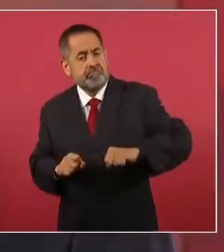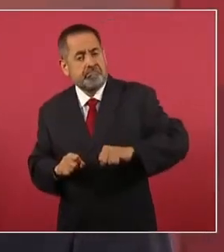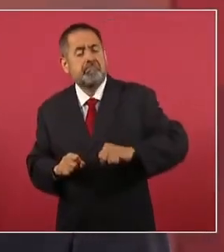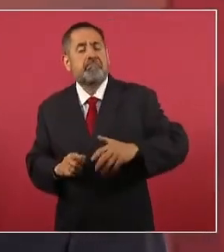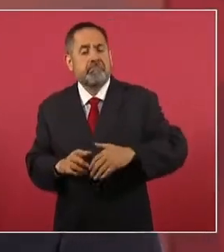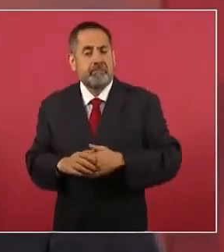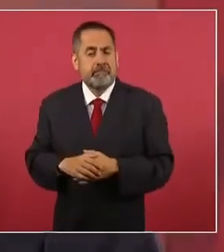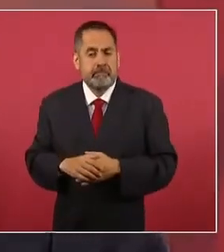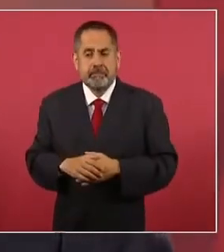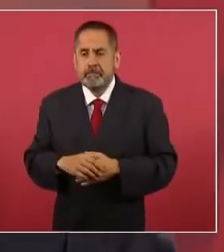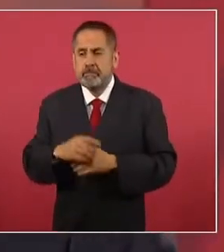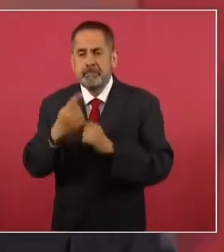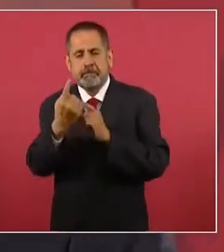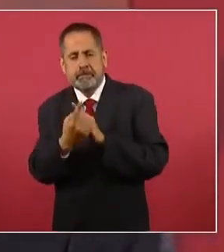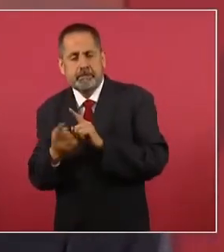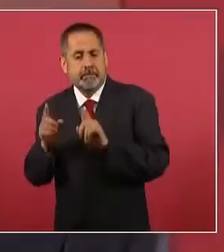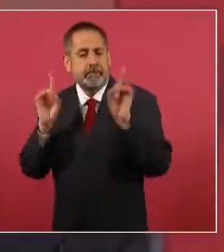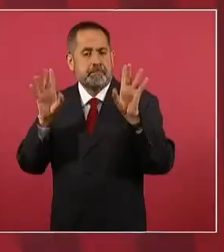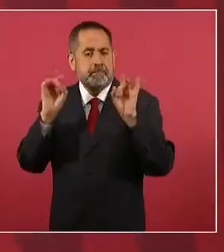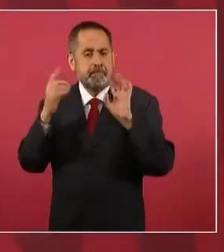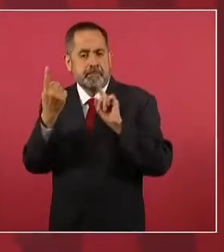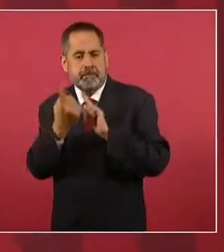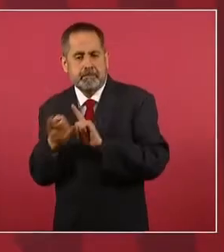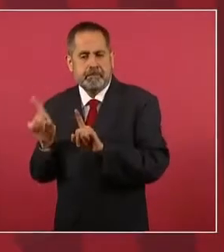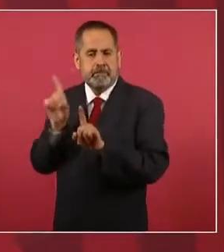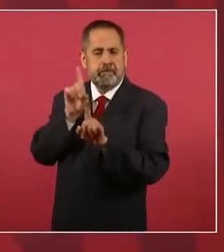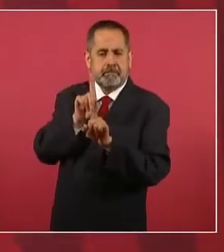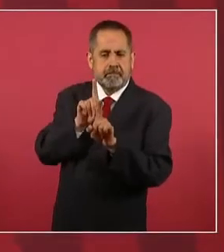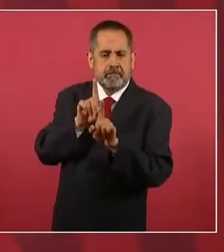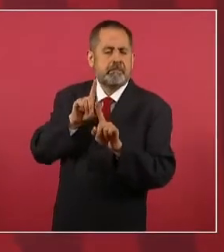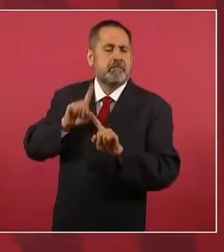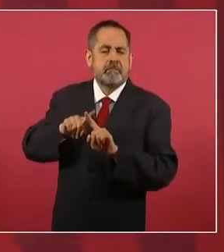Y mi ángel de la guarda es el pueblo.